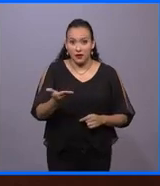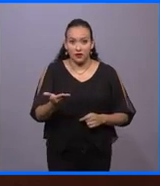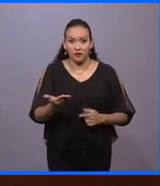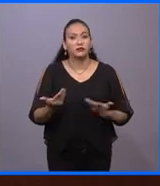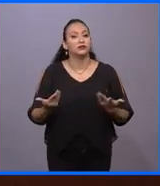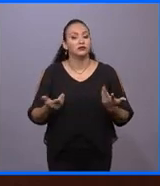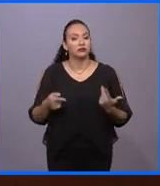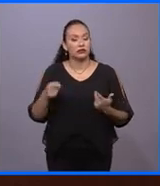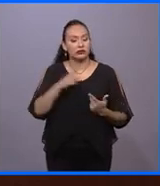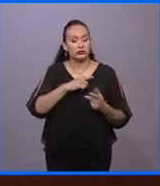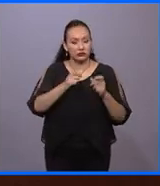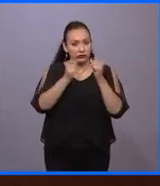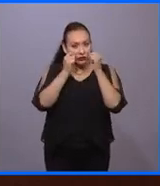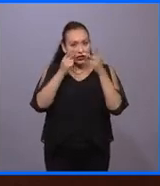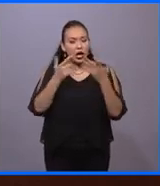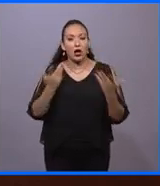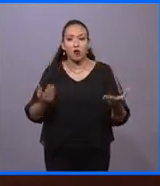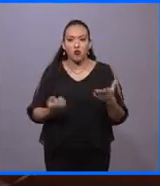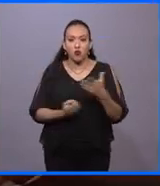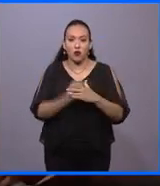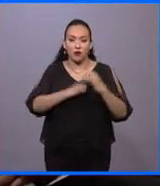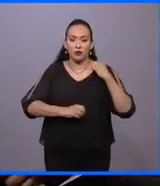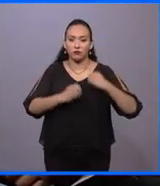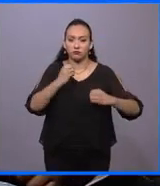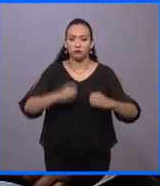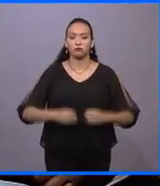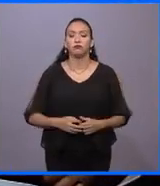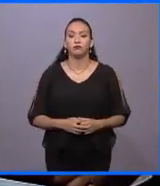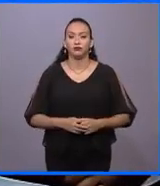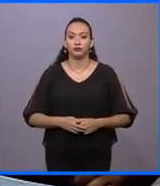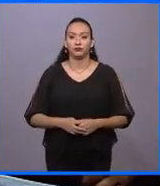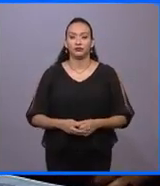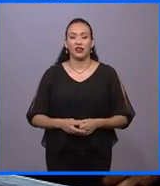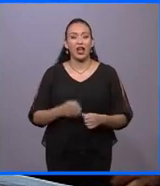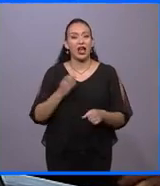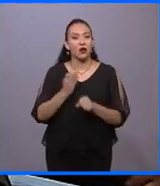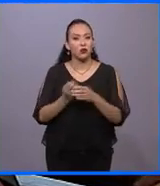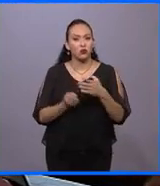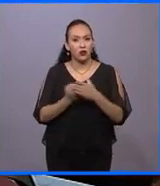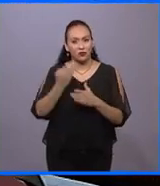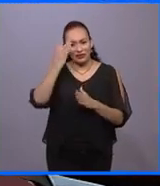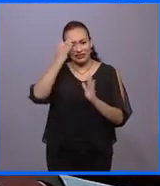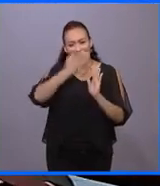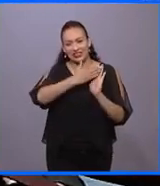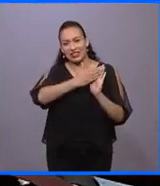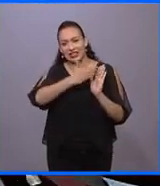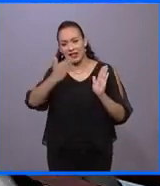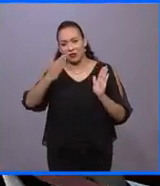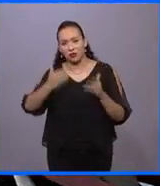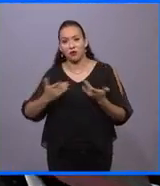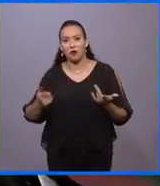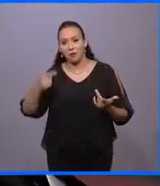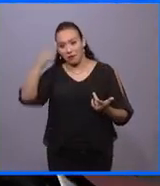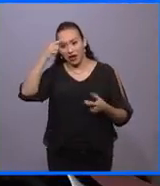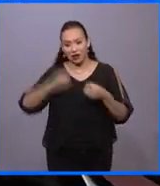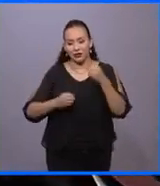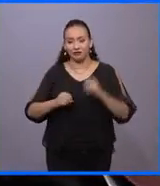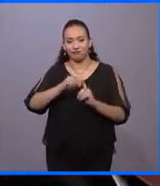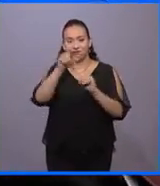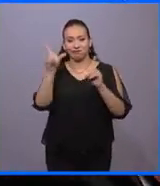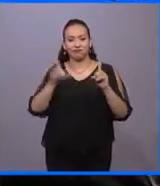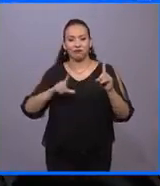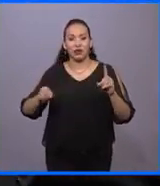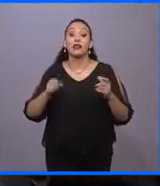la nueva realidad del Poder Judicial. Estamos entrando en una nueva etapa de la historia de la Suprema Corte y del